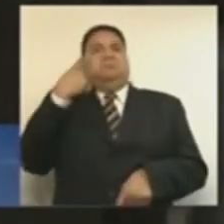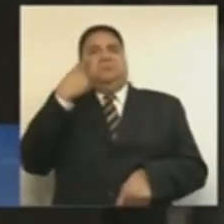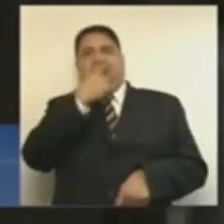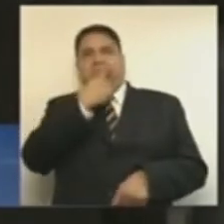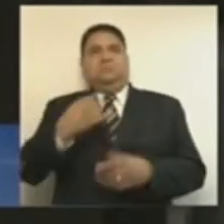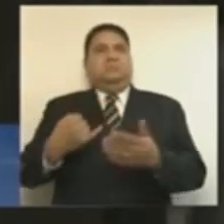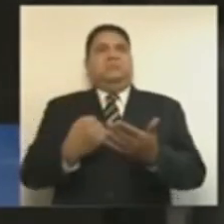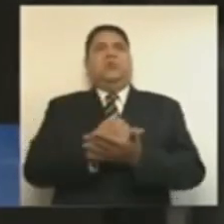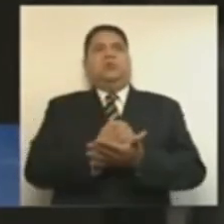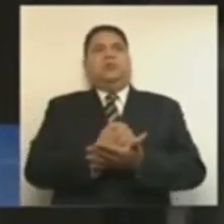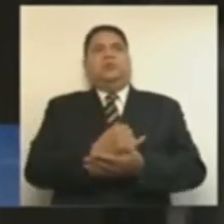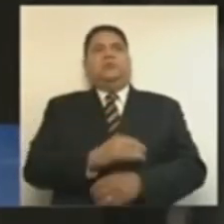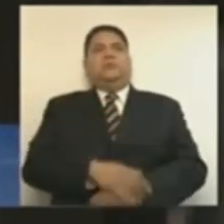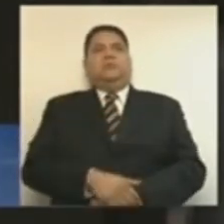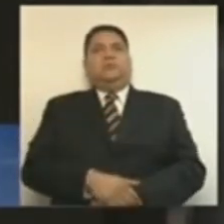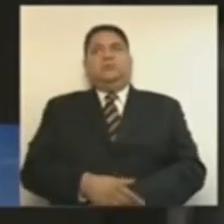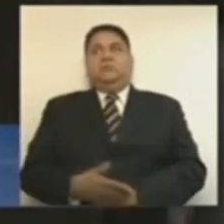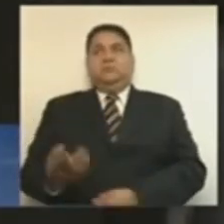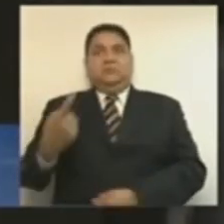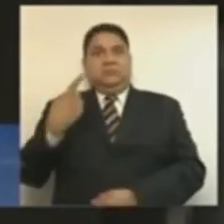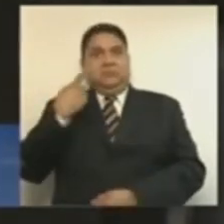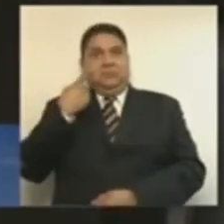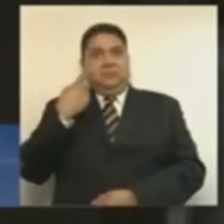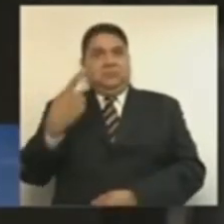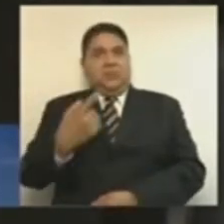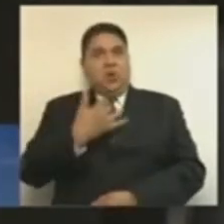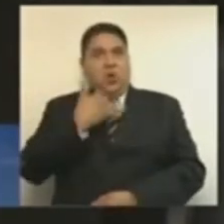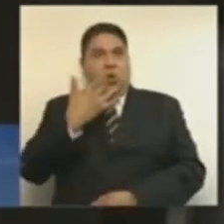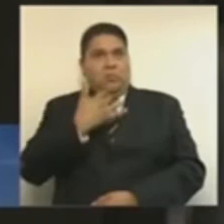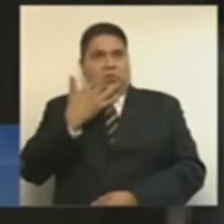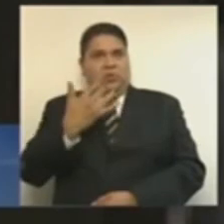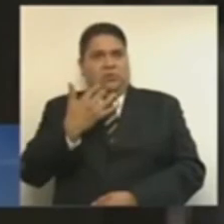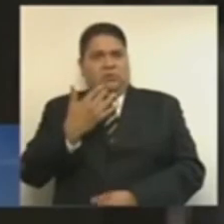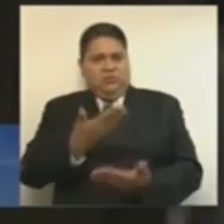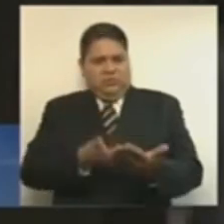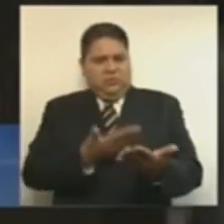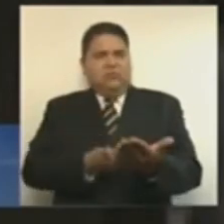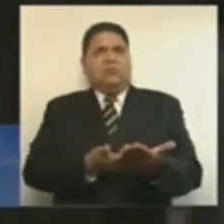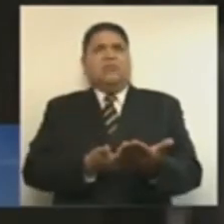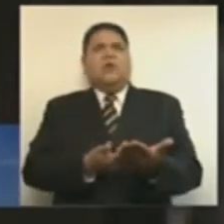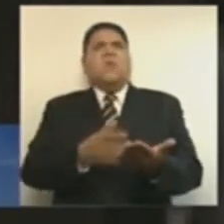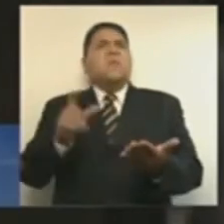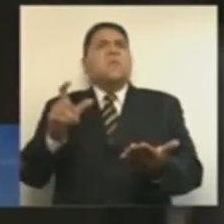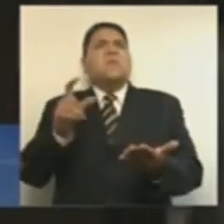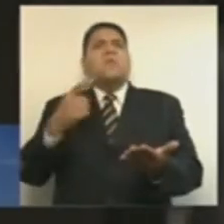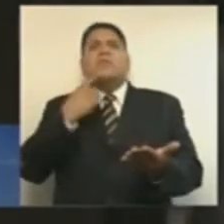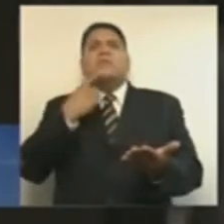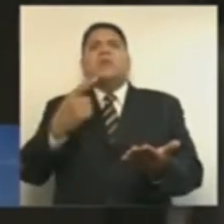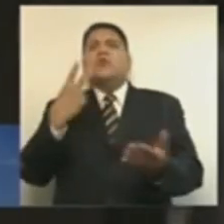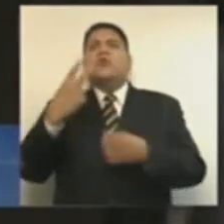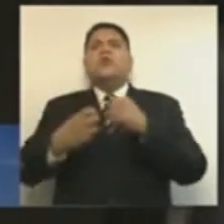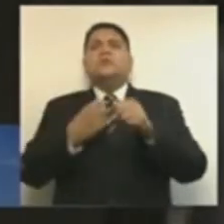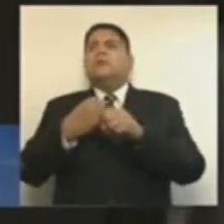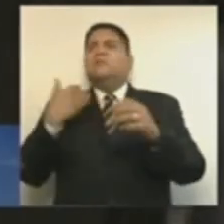A ver, corrupción, ¿en dónde están las denuncias? ¿A quién han denunciado en 2 años?